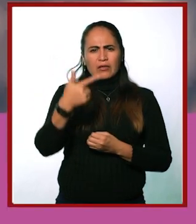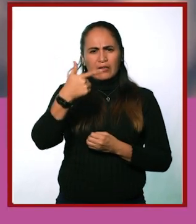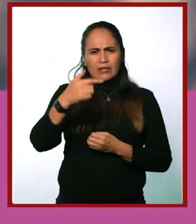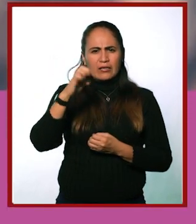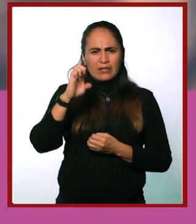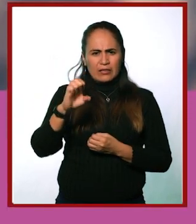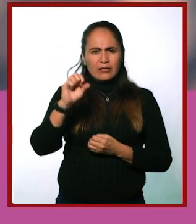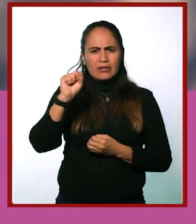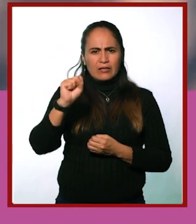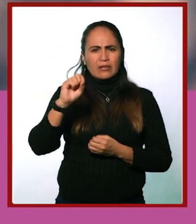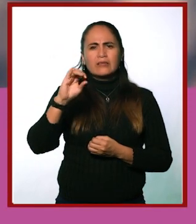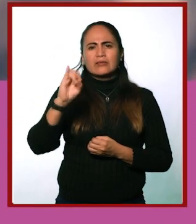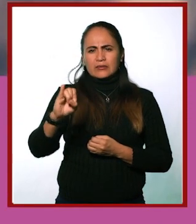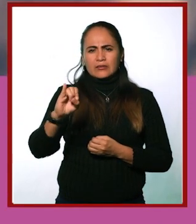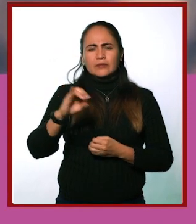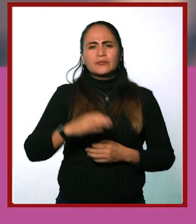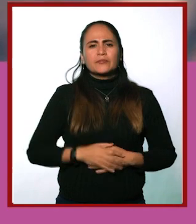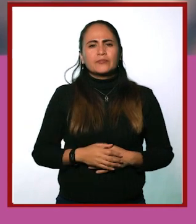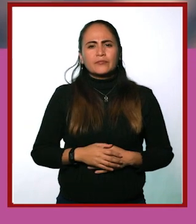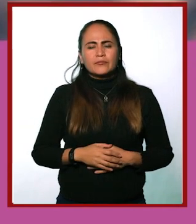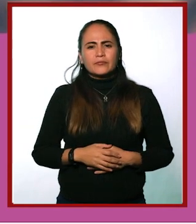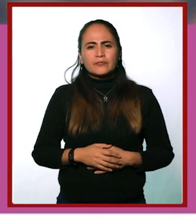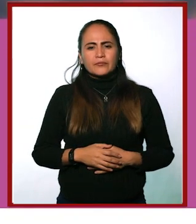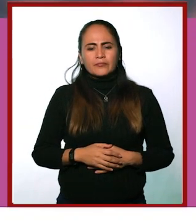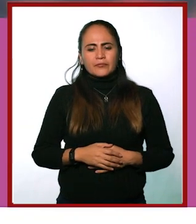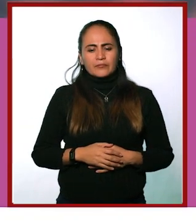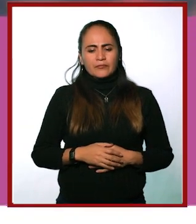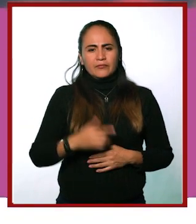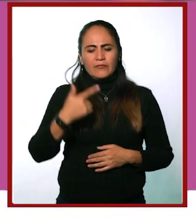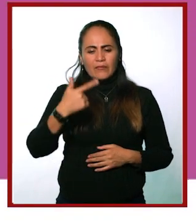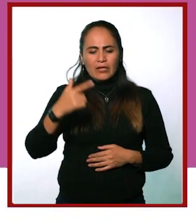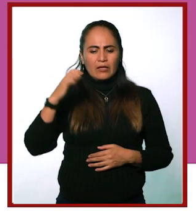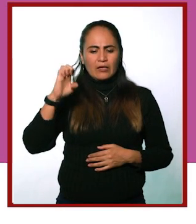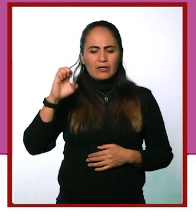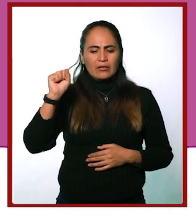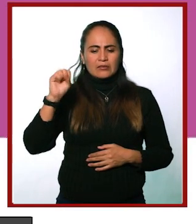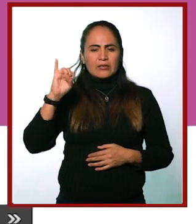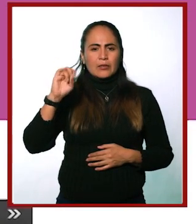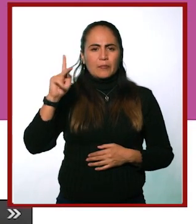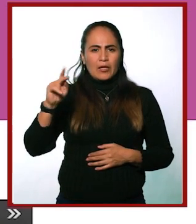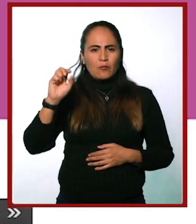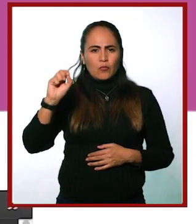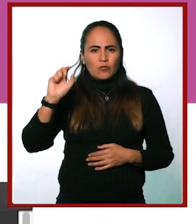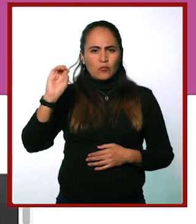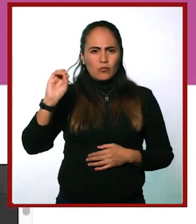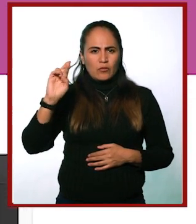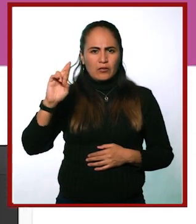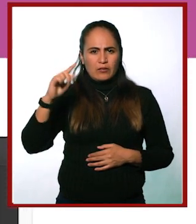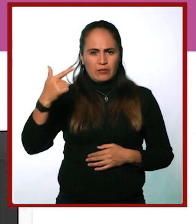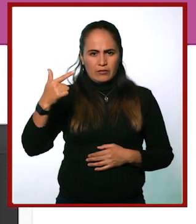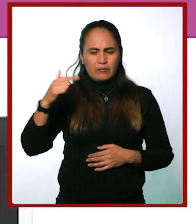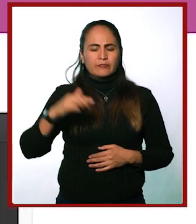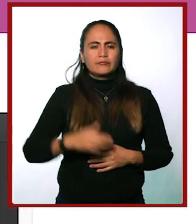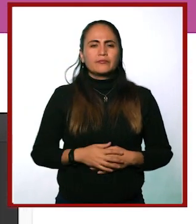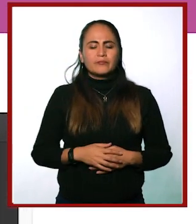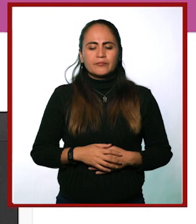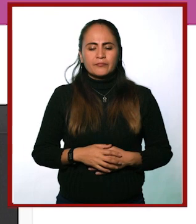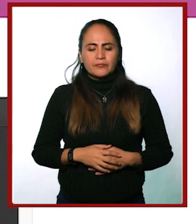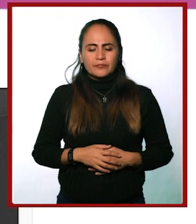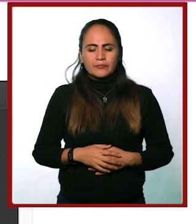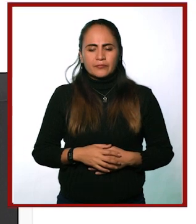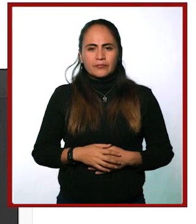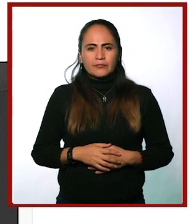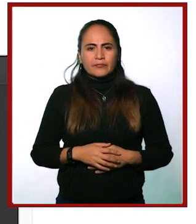el Centro para la Gestión Social, Educativa y Cultural, GESIP. Nos pueden encontrar en